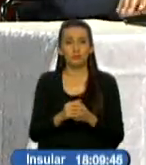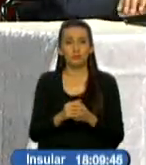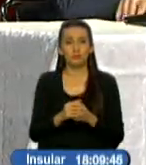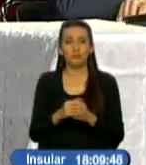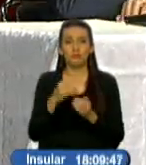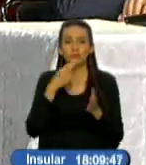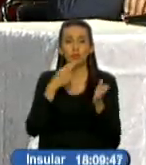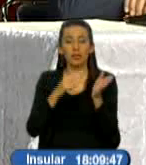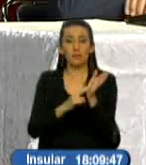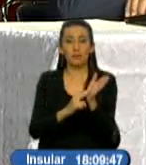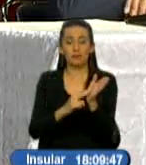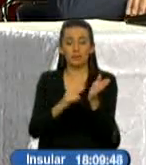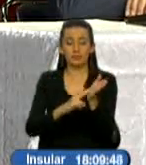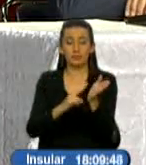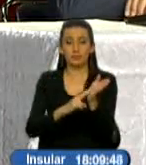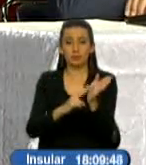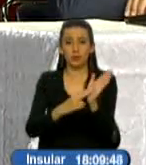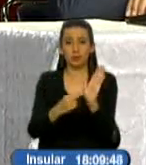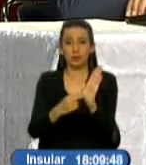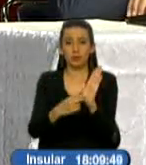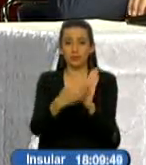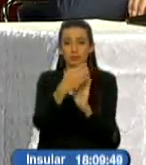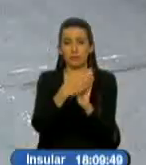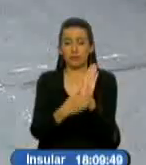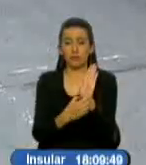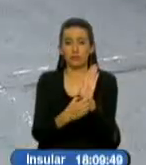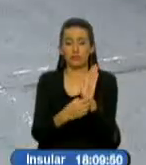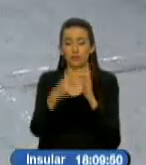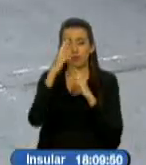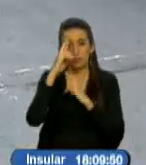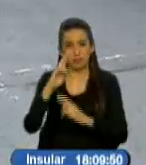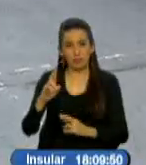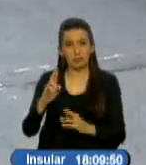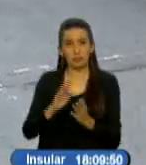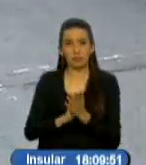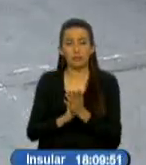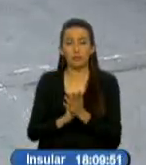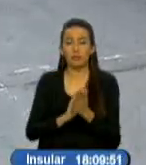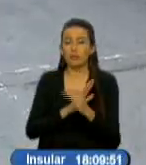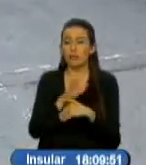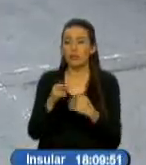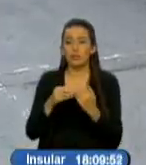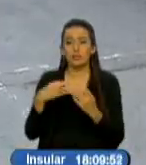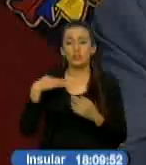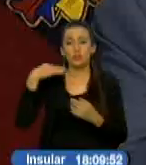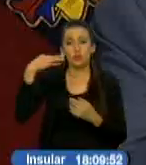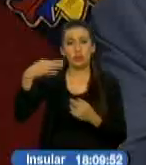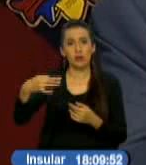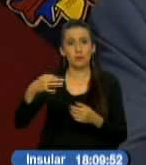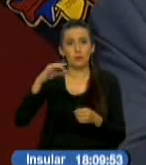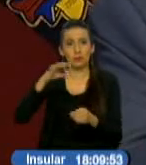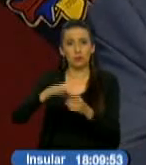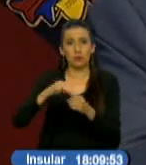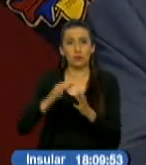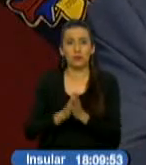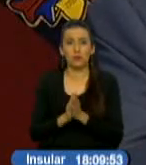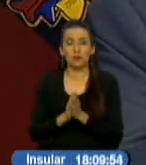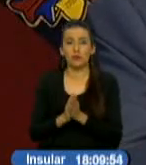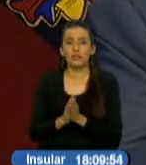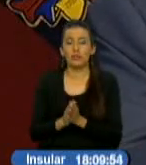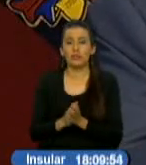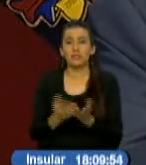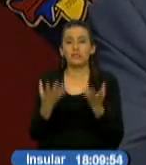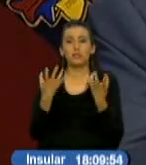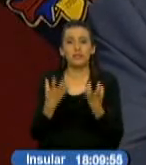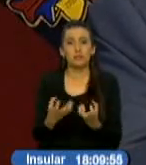manifiesto contiene puntos como el respeto a la institucionalidad del país y a lo expresado por la mayoría de ciudadanos en las urnas. Exigimos el respeto